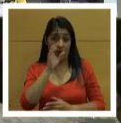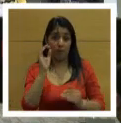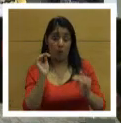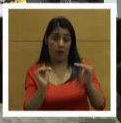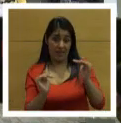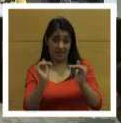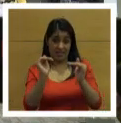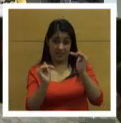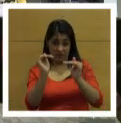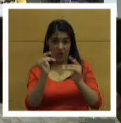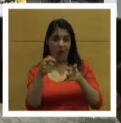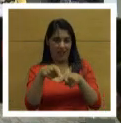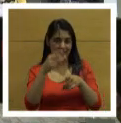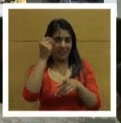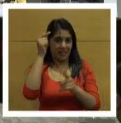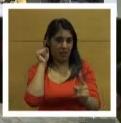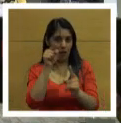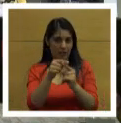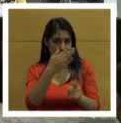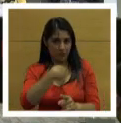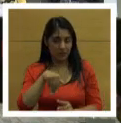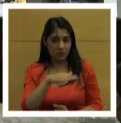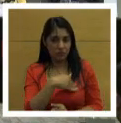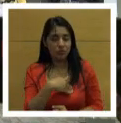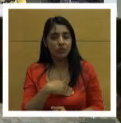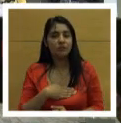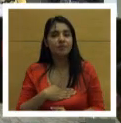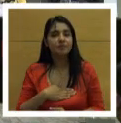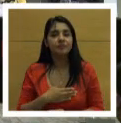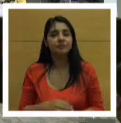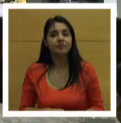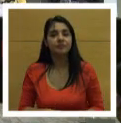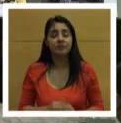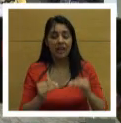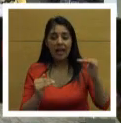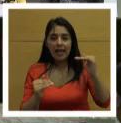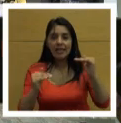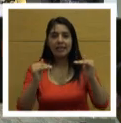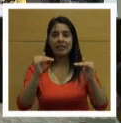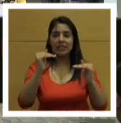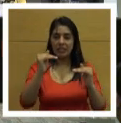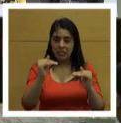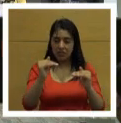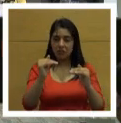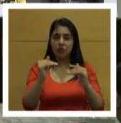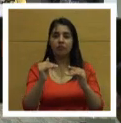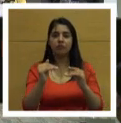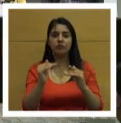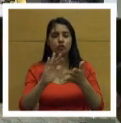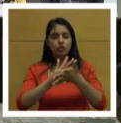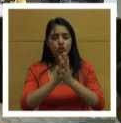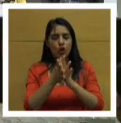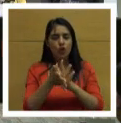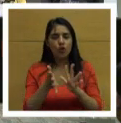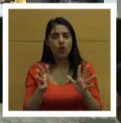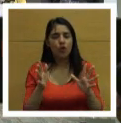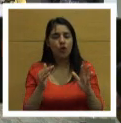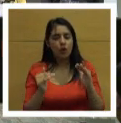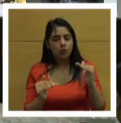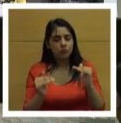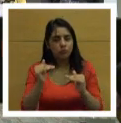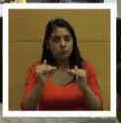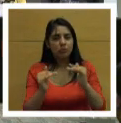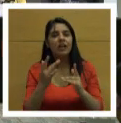vamos, ¿no es cierto?, esa es la idea de la ponderación, el equilibrio, la sindéresis, etcétera, todo este conjunto de expresiones